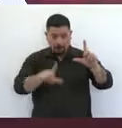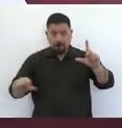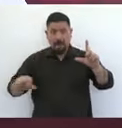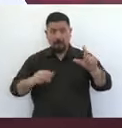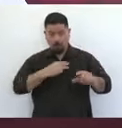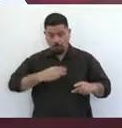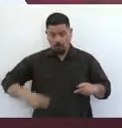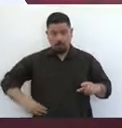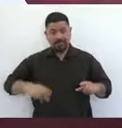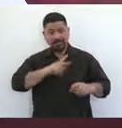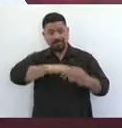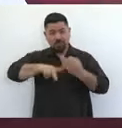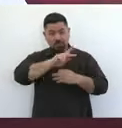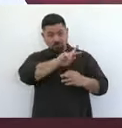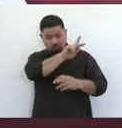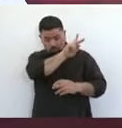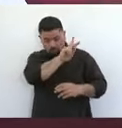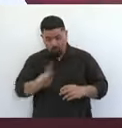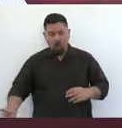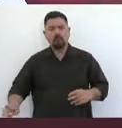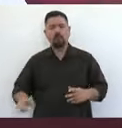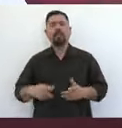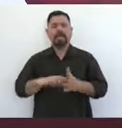todos los adultos mayores